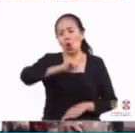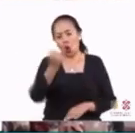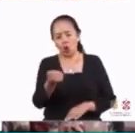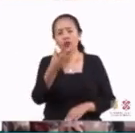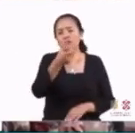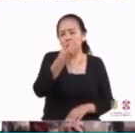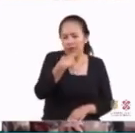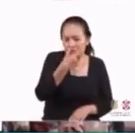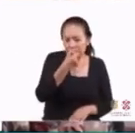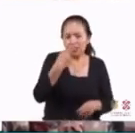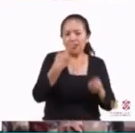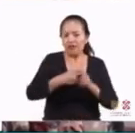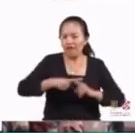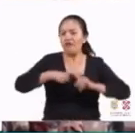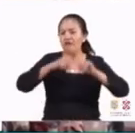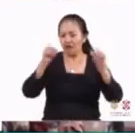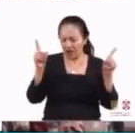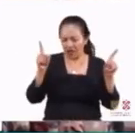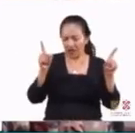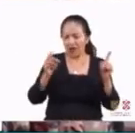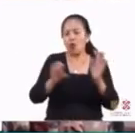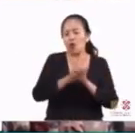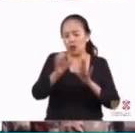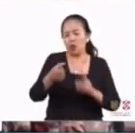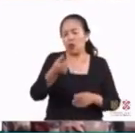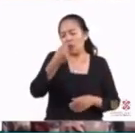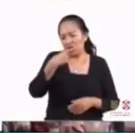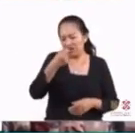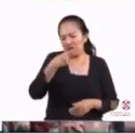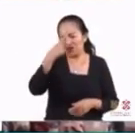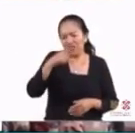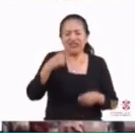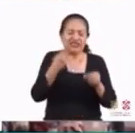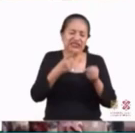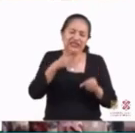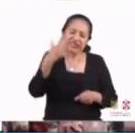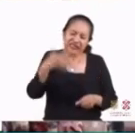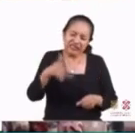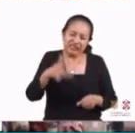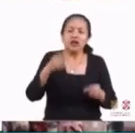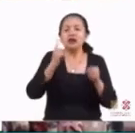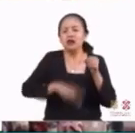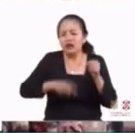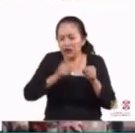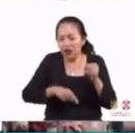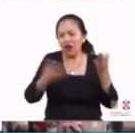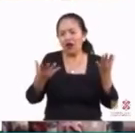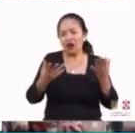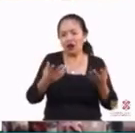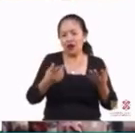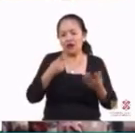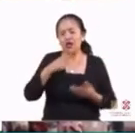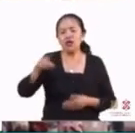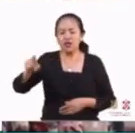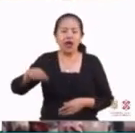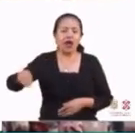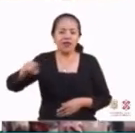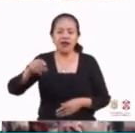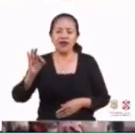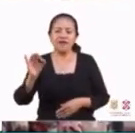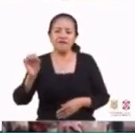otros medicamentos para el dolor que pueden sustituirlo y que no generarían pues este mercado